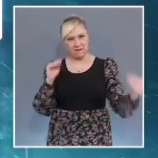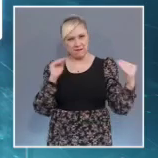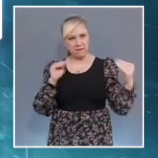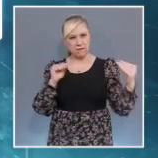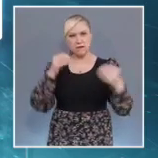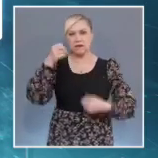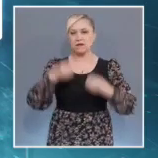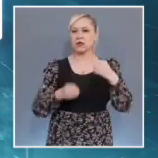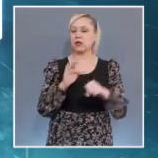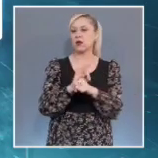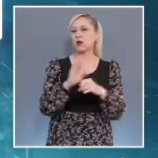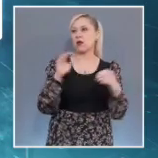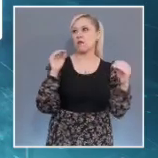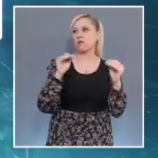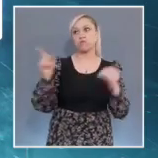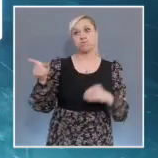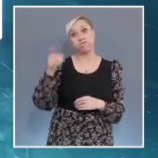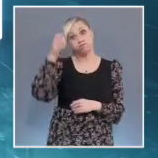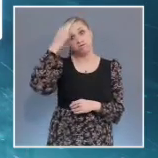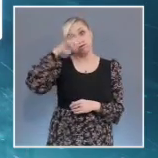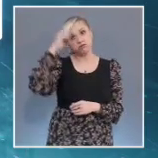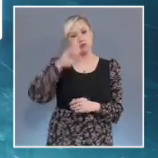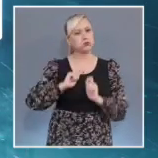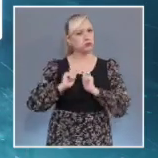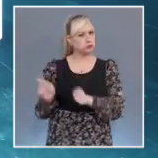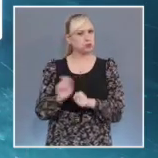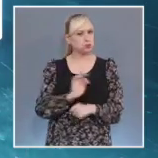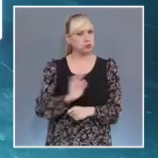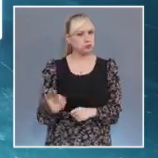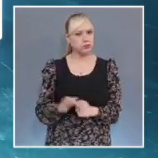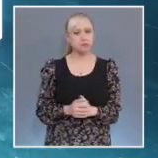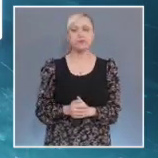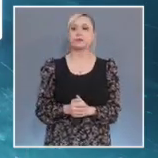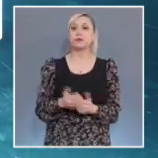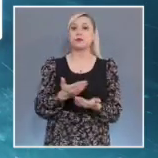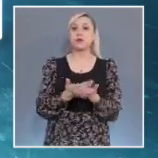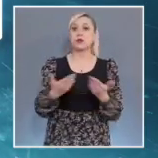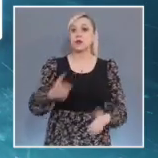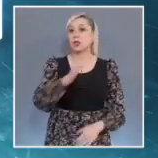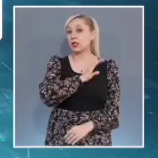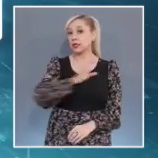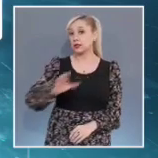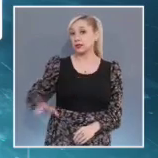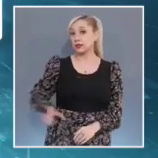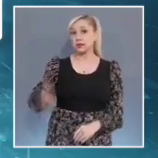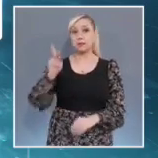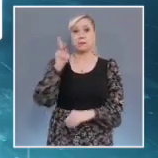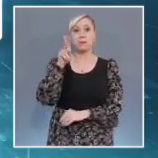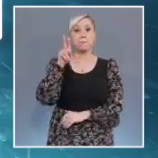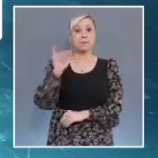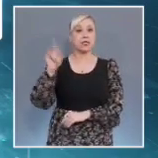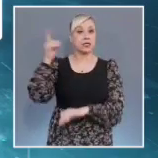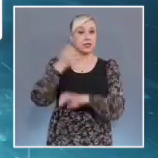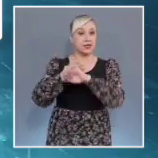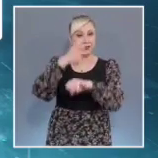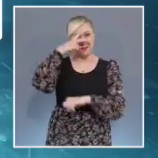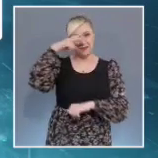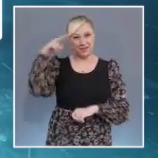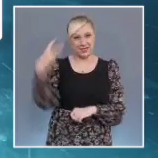Proponen investigar a candidata del PRI al gobierno del Estado de México por uso de recursos públicos y